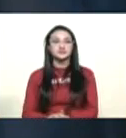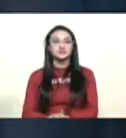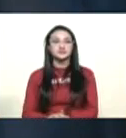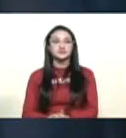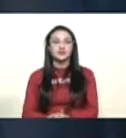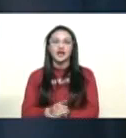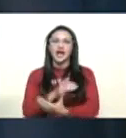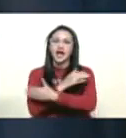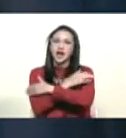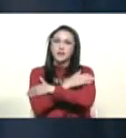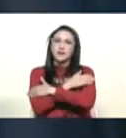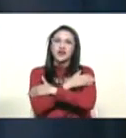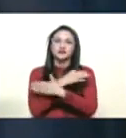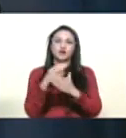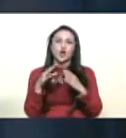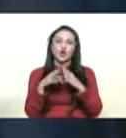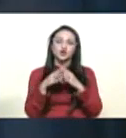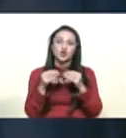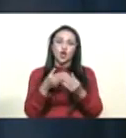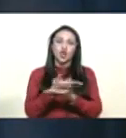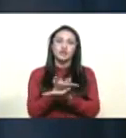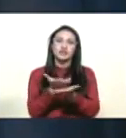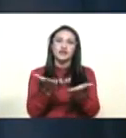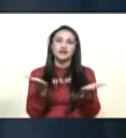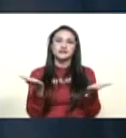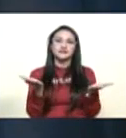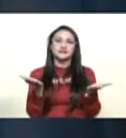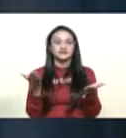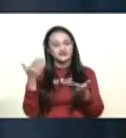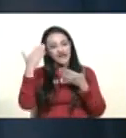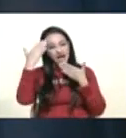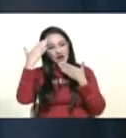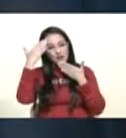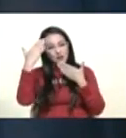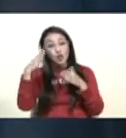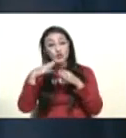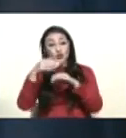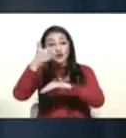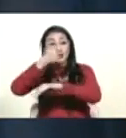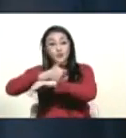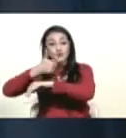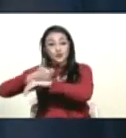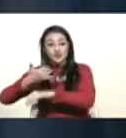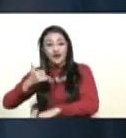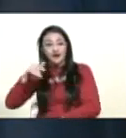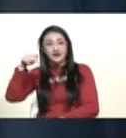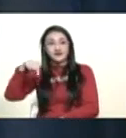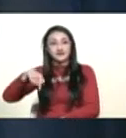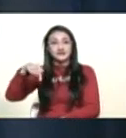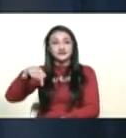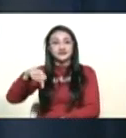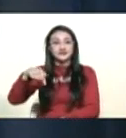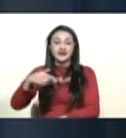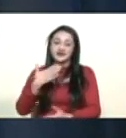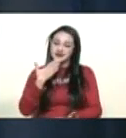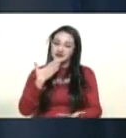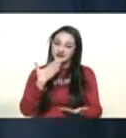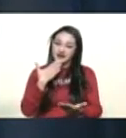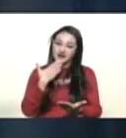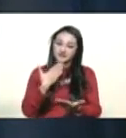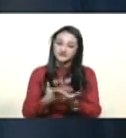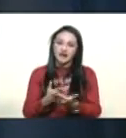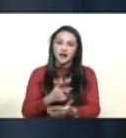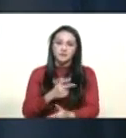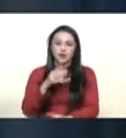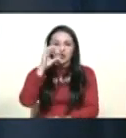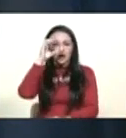Un abrazo para todas, para todos. Un saludo a todas las autoridades presentes. Agradecerle a nuestro hermano